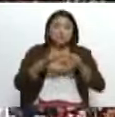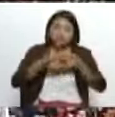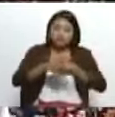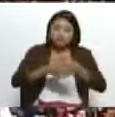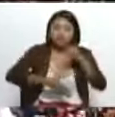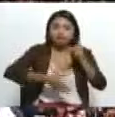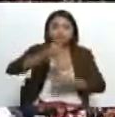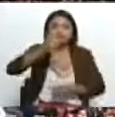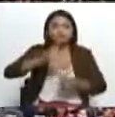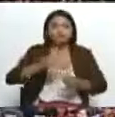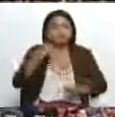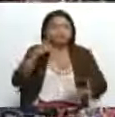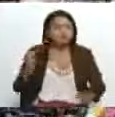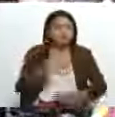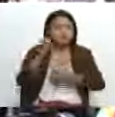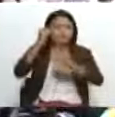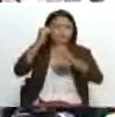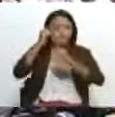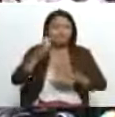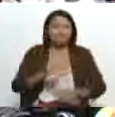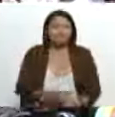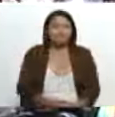lograr la victoria final.